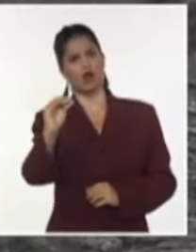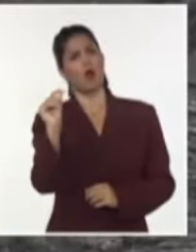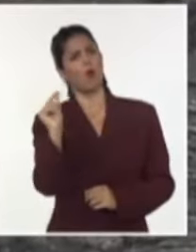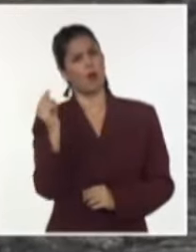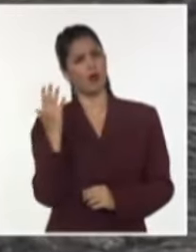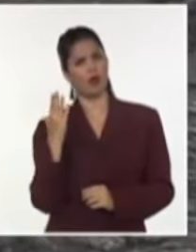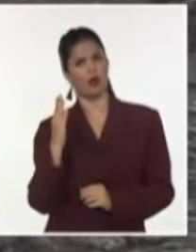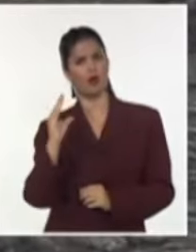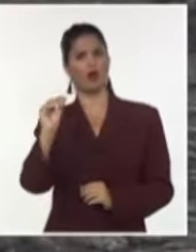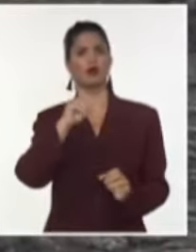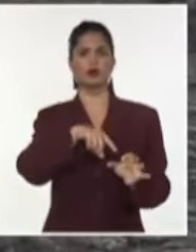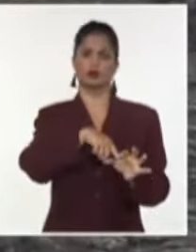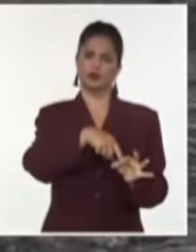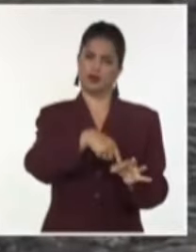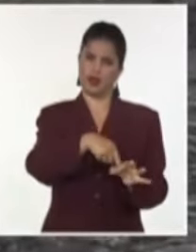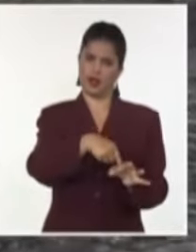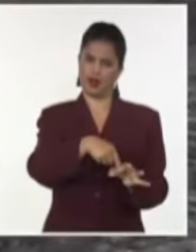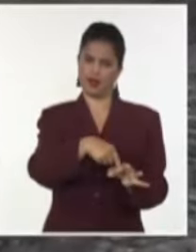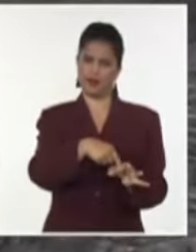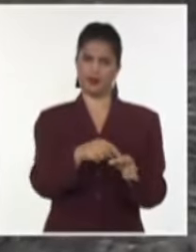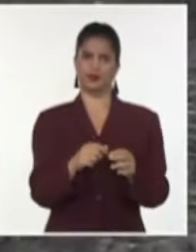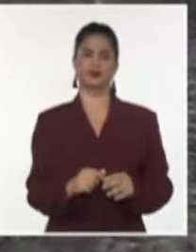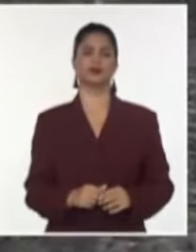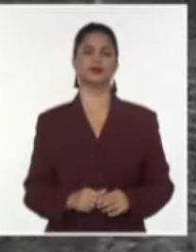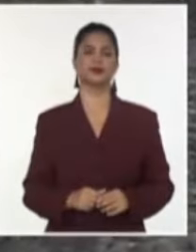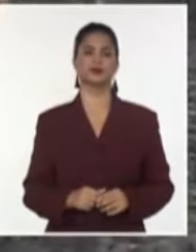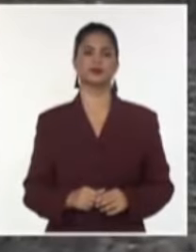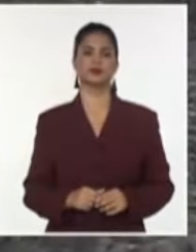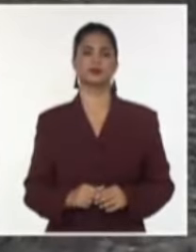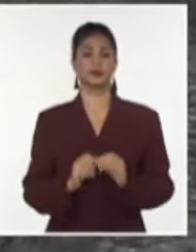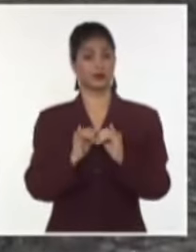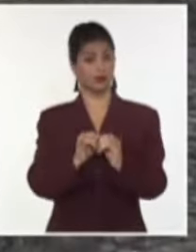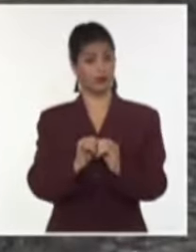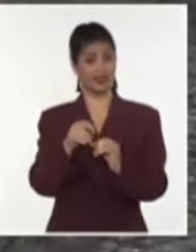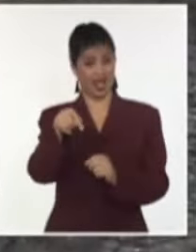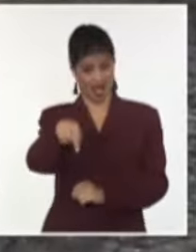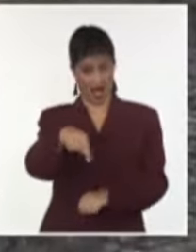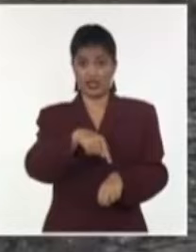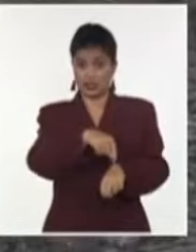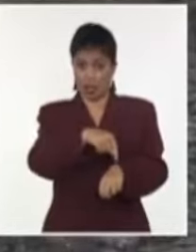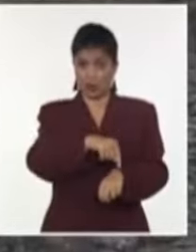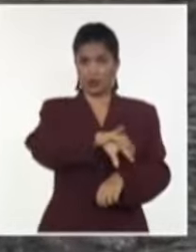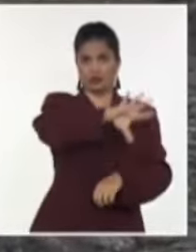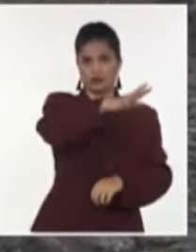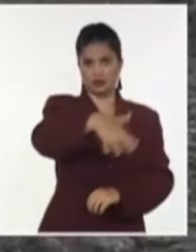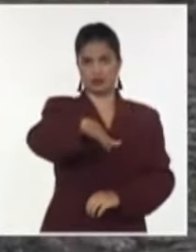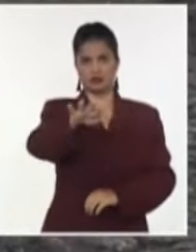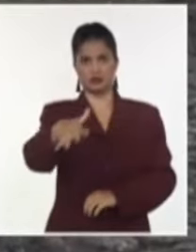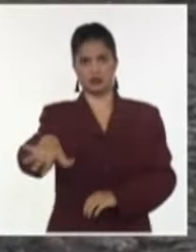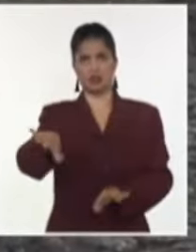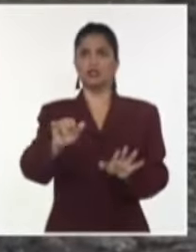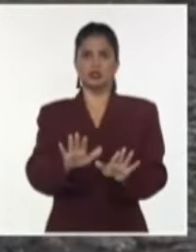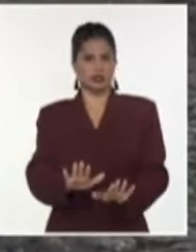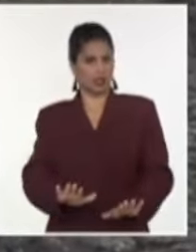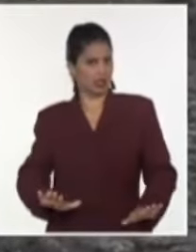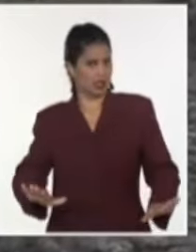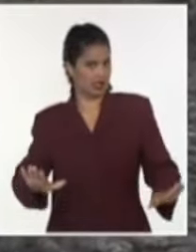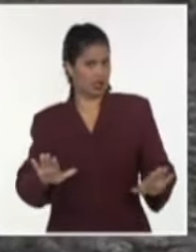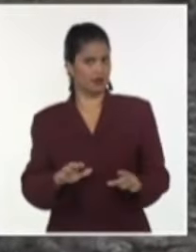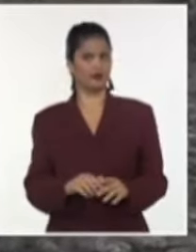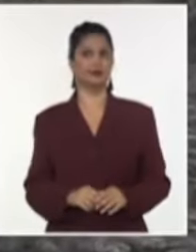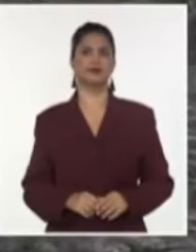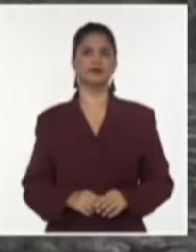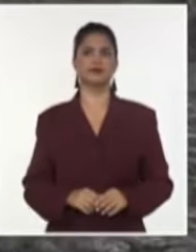también su influencia del municipio especial. Pero reitero, a esta hora, pues total calma acá en el sur de la Isla de la